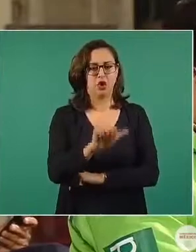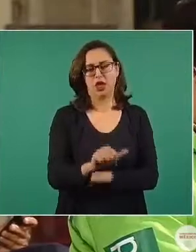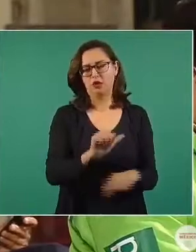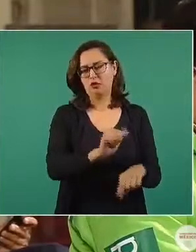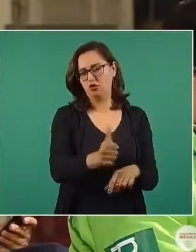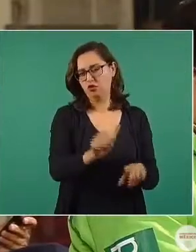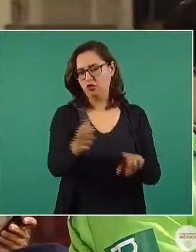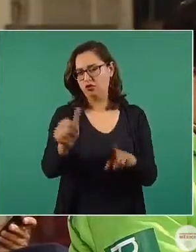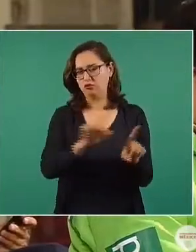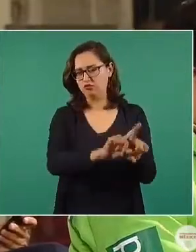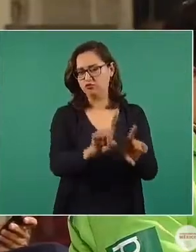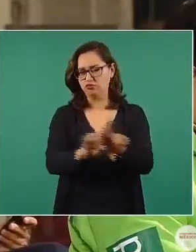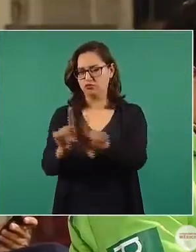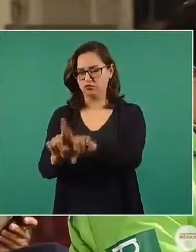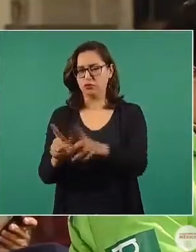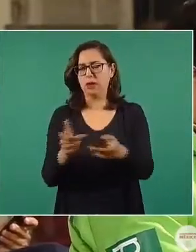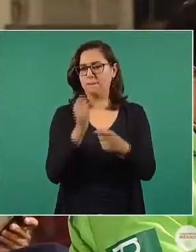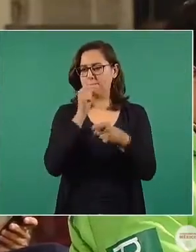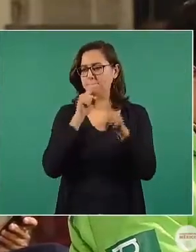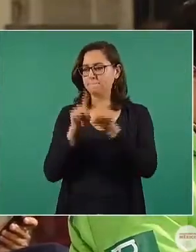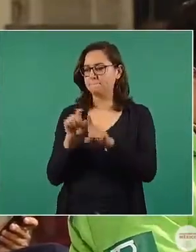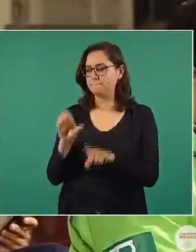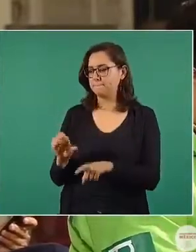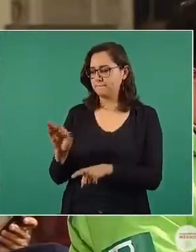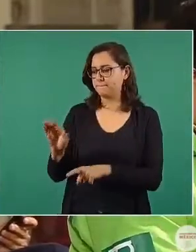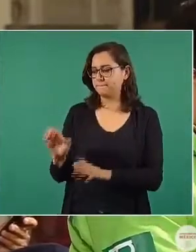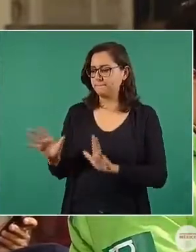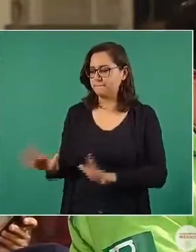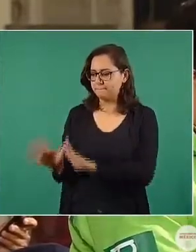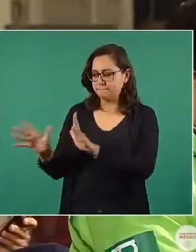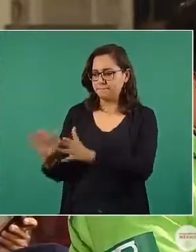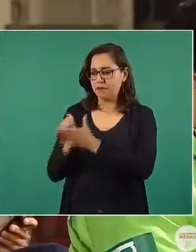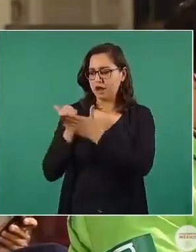de fortalecer a la Comisión Federal de Electricidad.